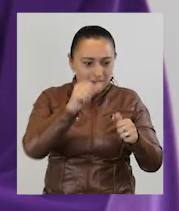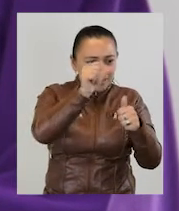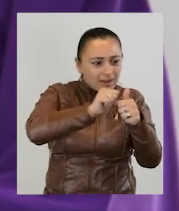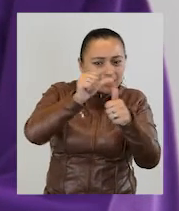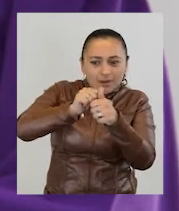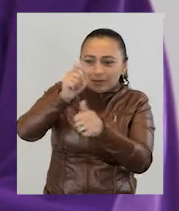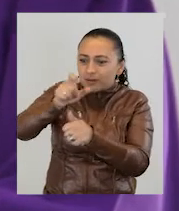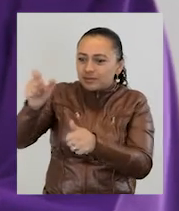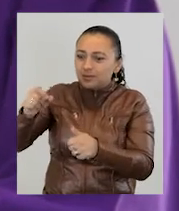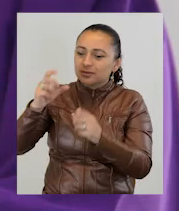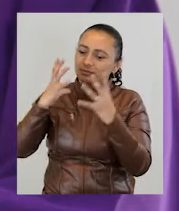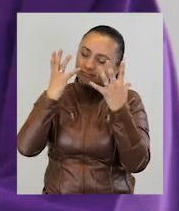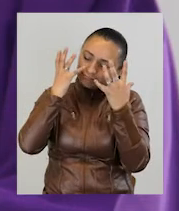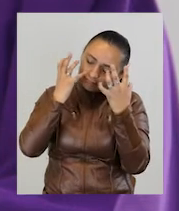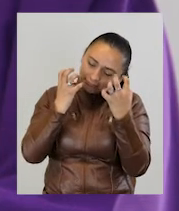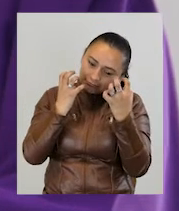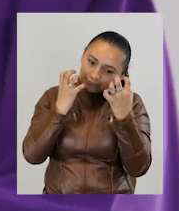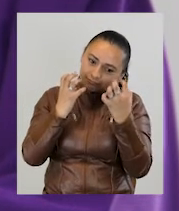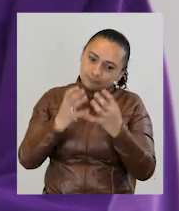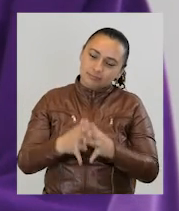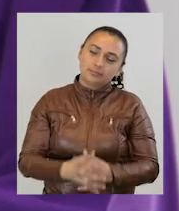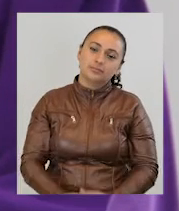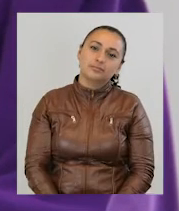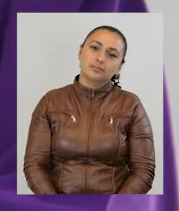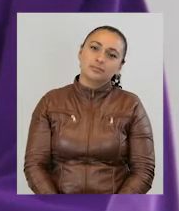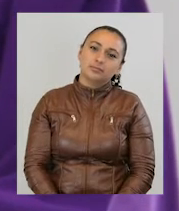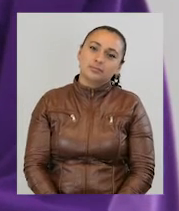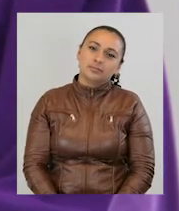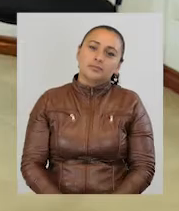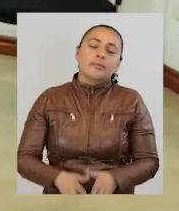presenta en cada uno de los hermanos que sufre?